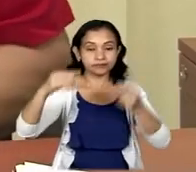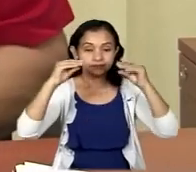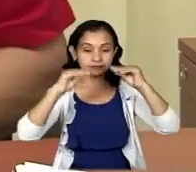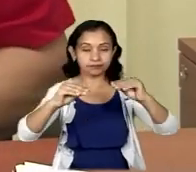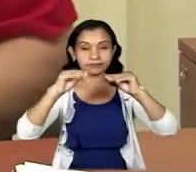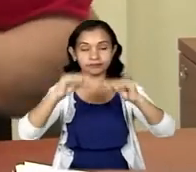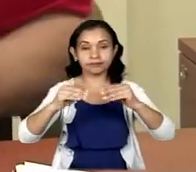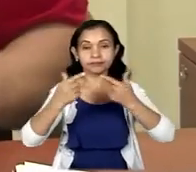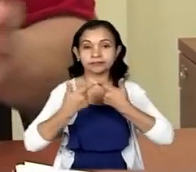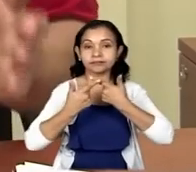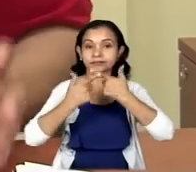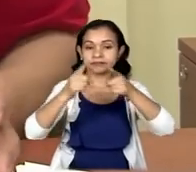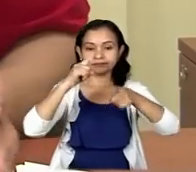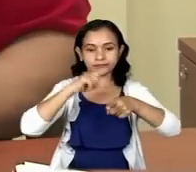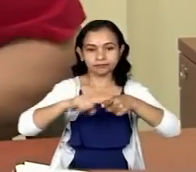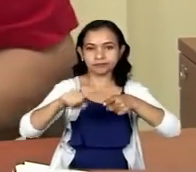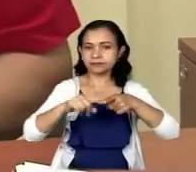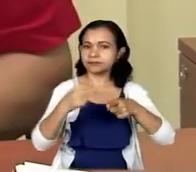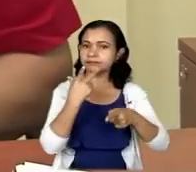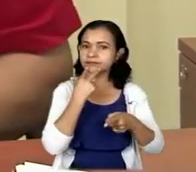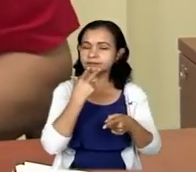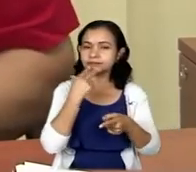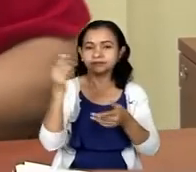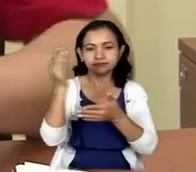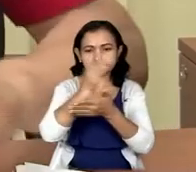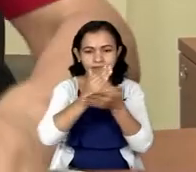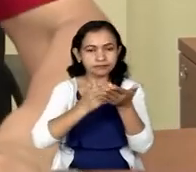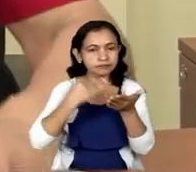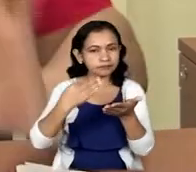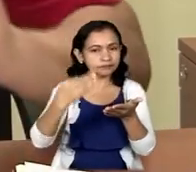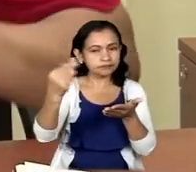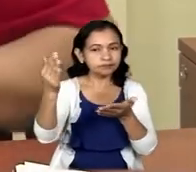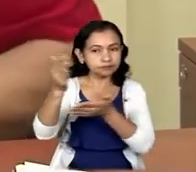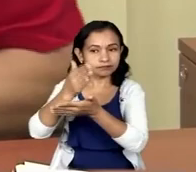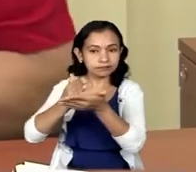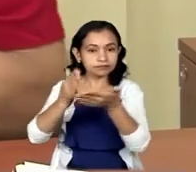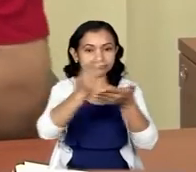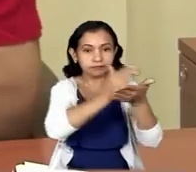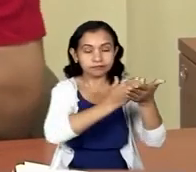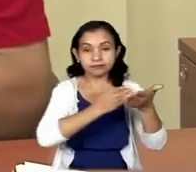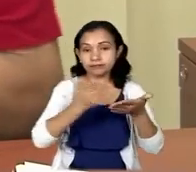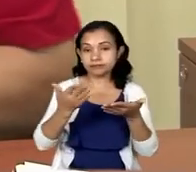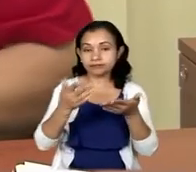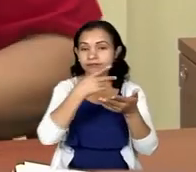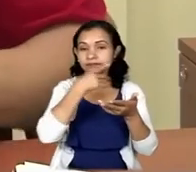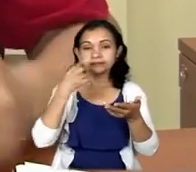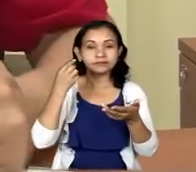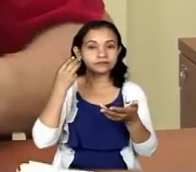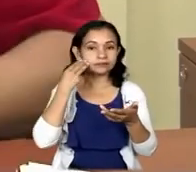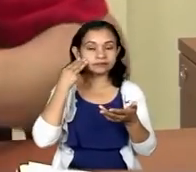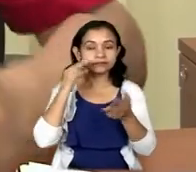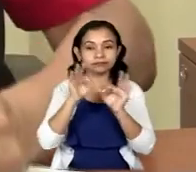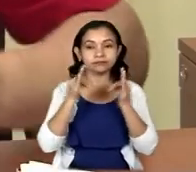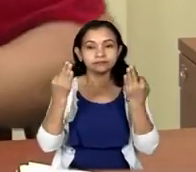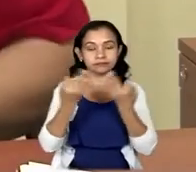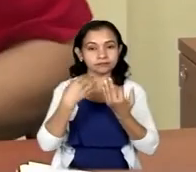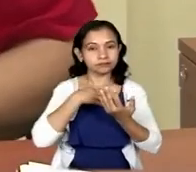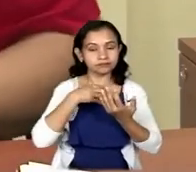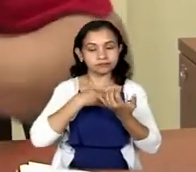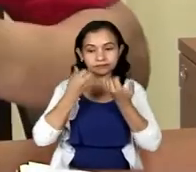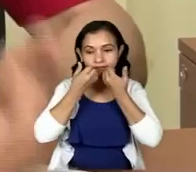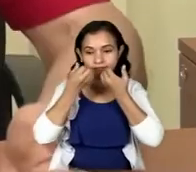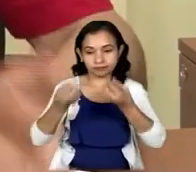pública gratuita. Ahora, que puede haber en algún momento algunas situaciones, para eso están los padres y madres de familia que tienen los mecanismos para